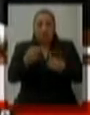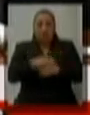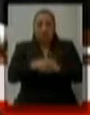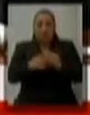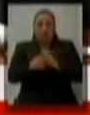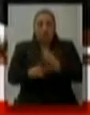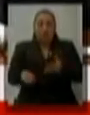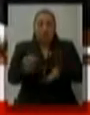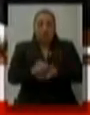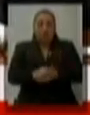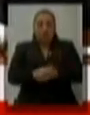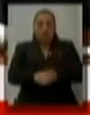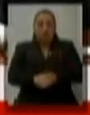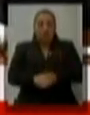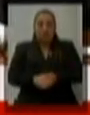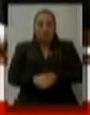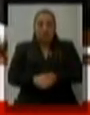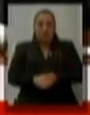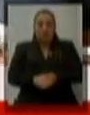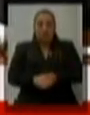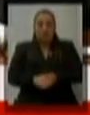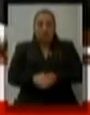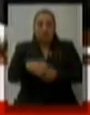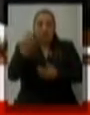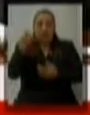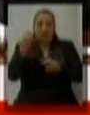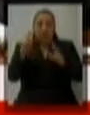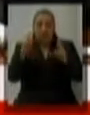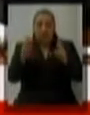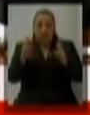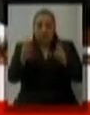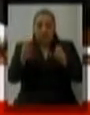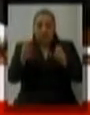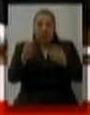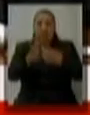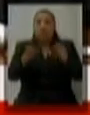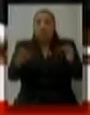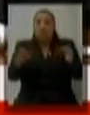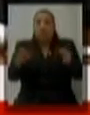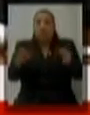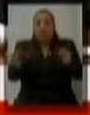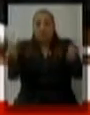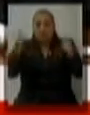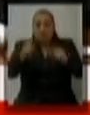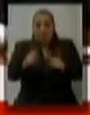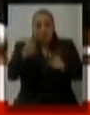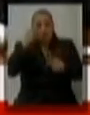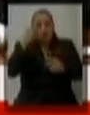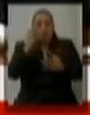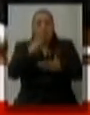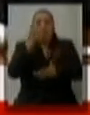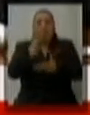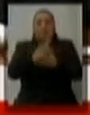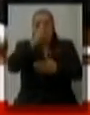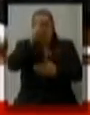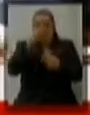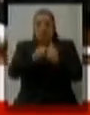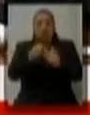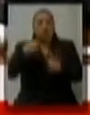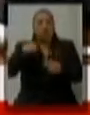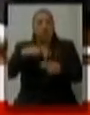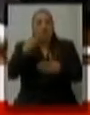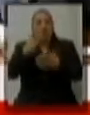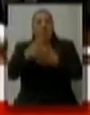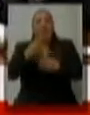un mayor motivo de tema, sobre todo histórico, por la trascendencia que tiene en momentos en que Perú y